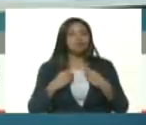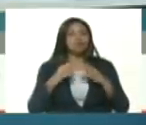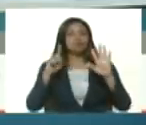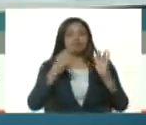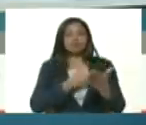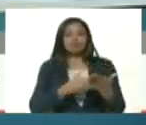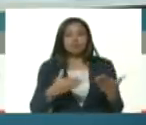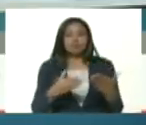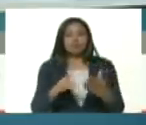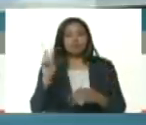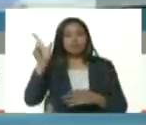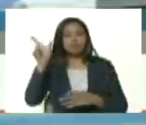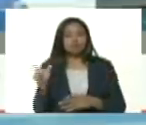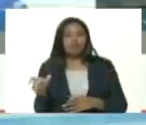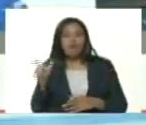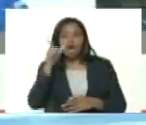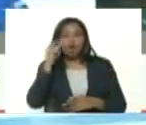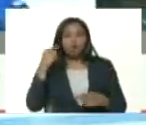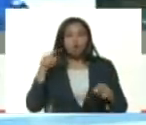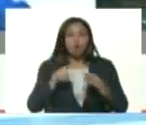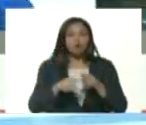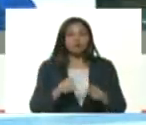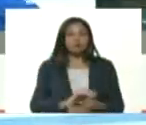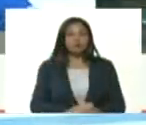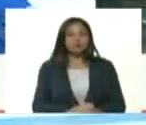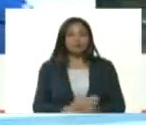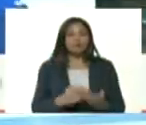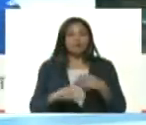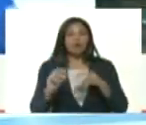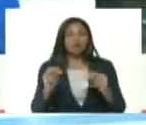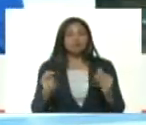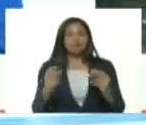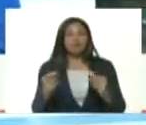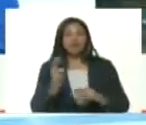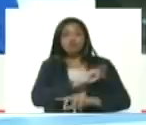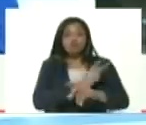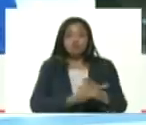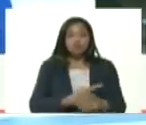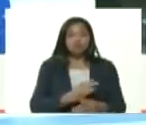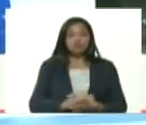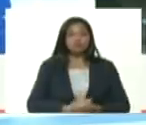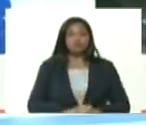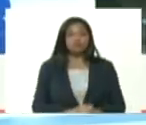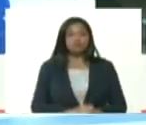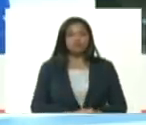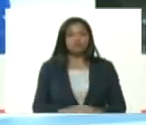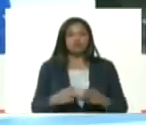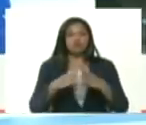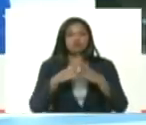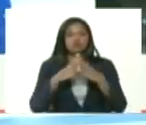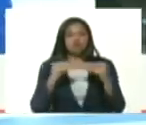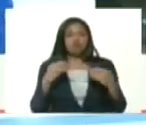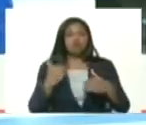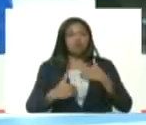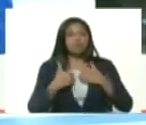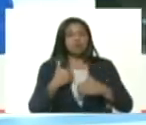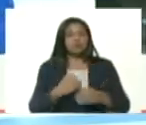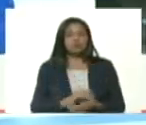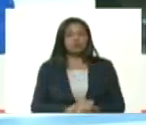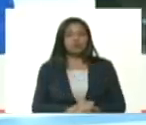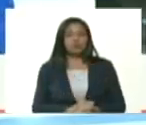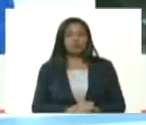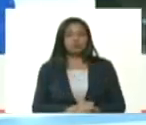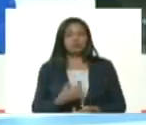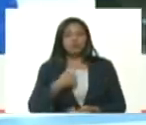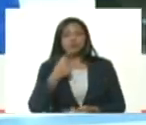millones de venezolanos y venezolanas. Vamos a activarnos con fuerza. Todos los miércoles, yo diría